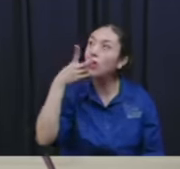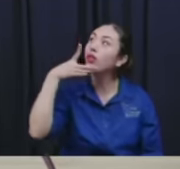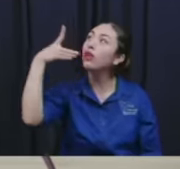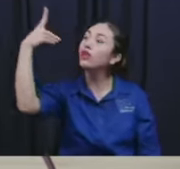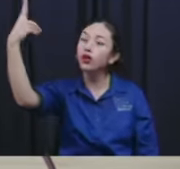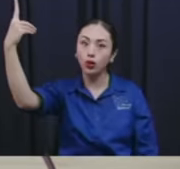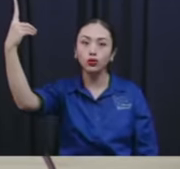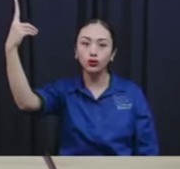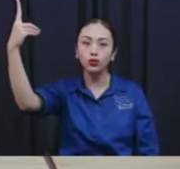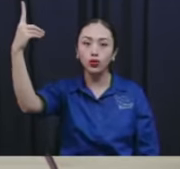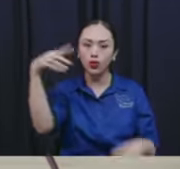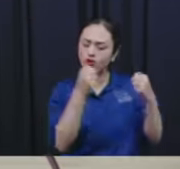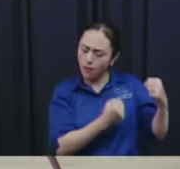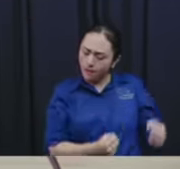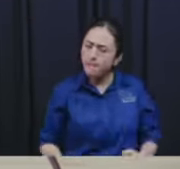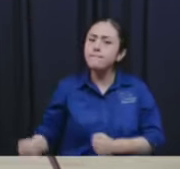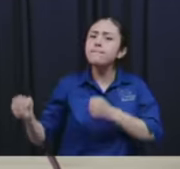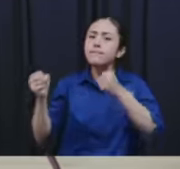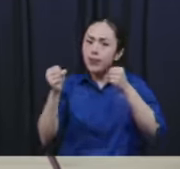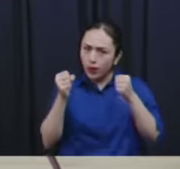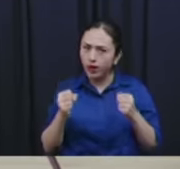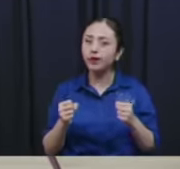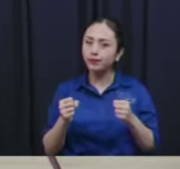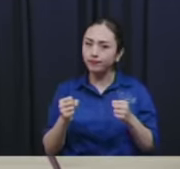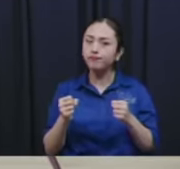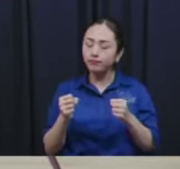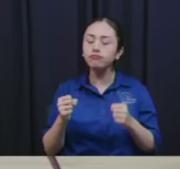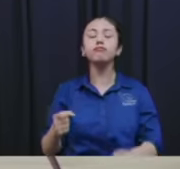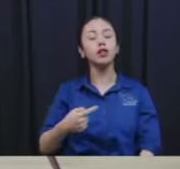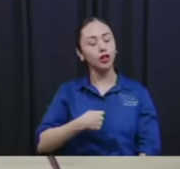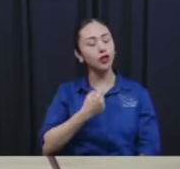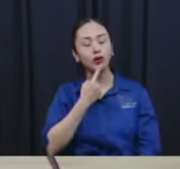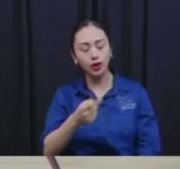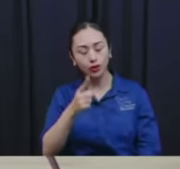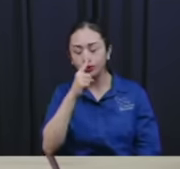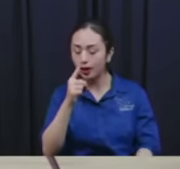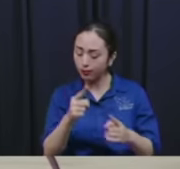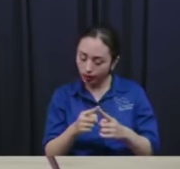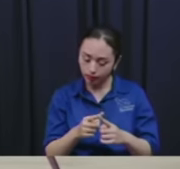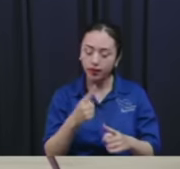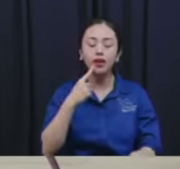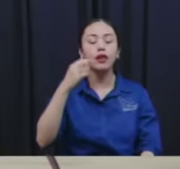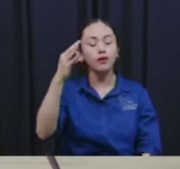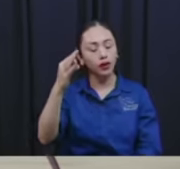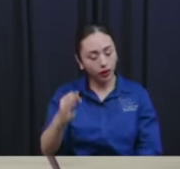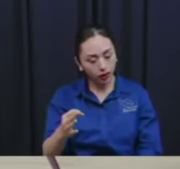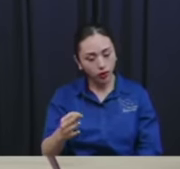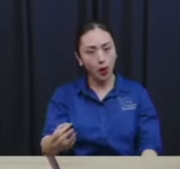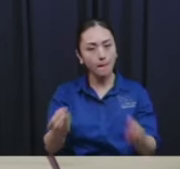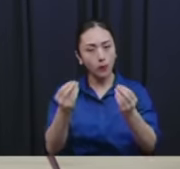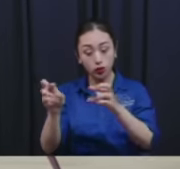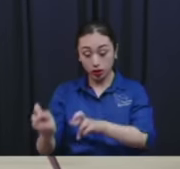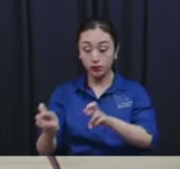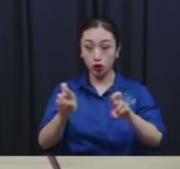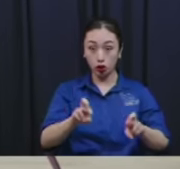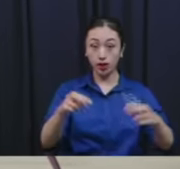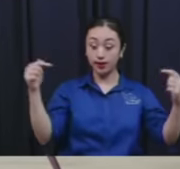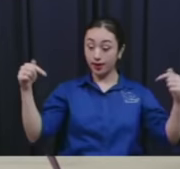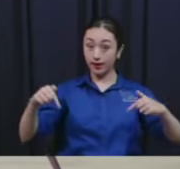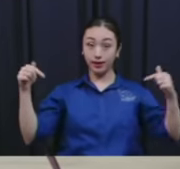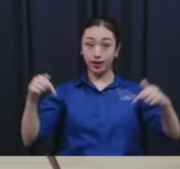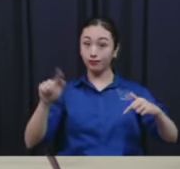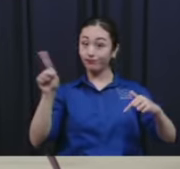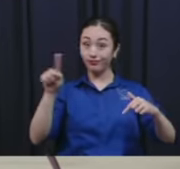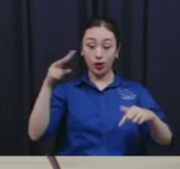poder y yo le puedo decir lo mismo en verdad en verdad os digo que muchos de los que están acá no